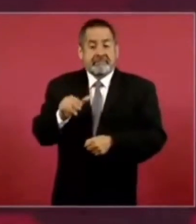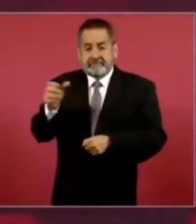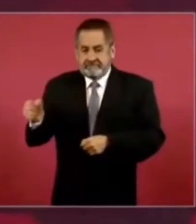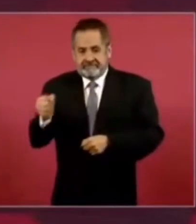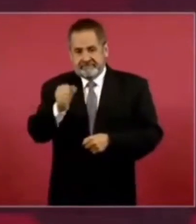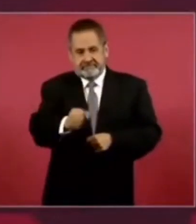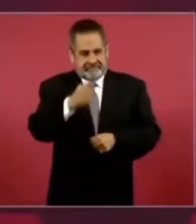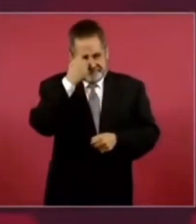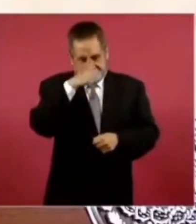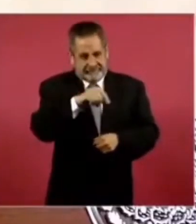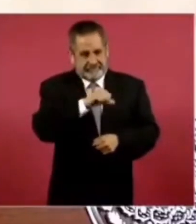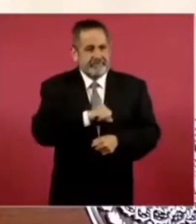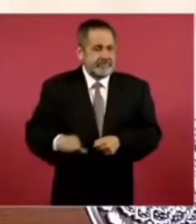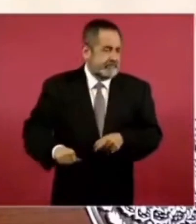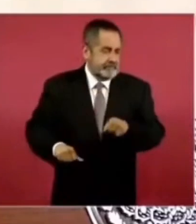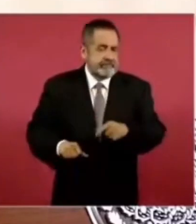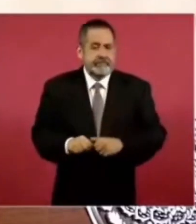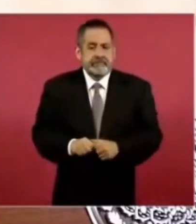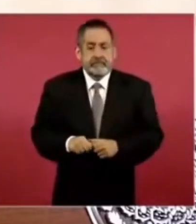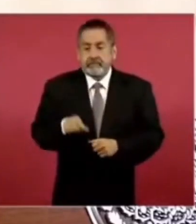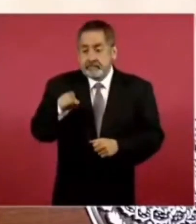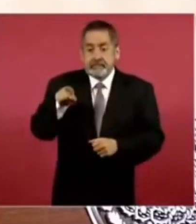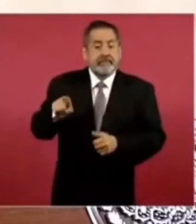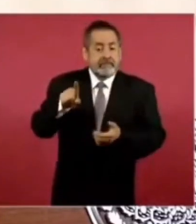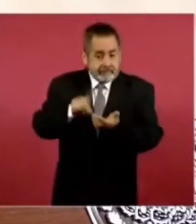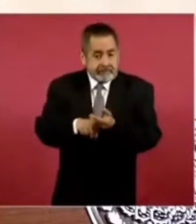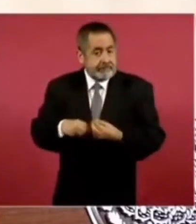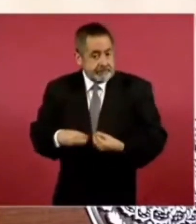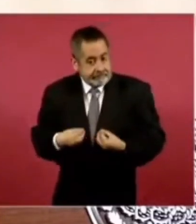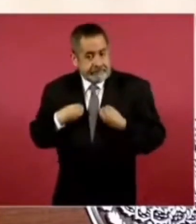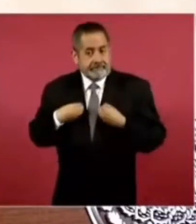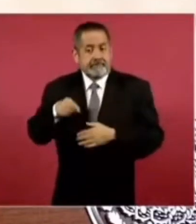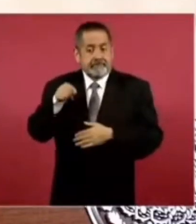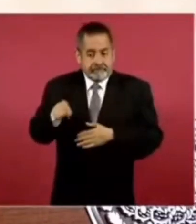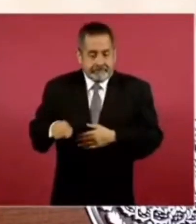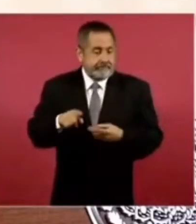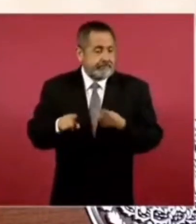honorable además que vive ahí